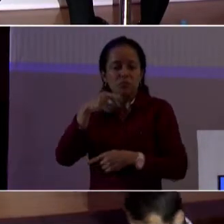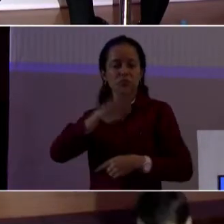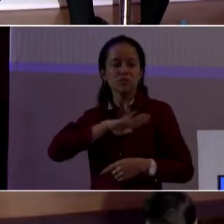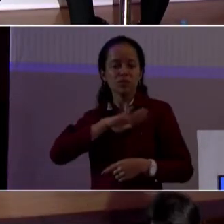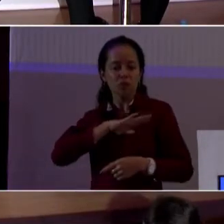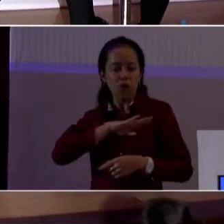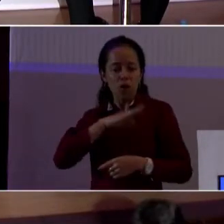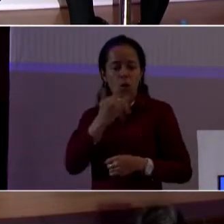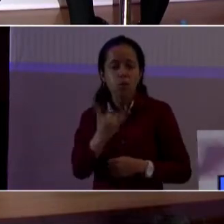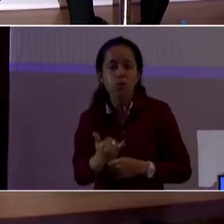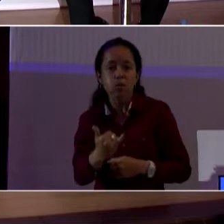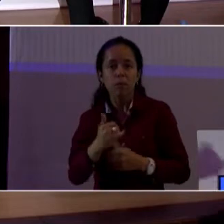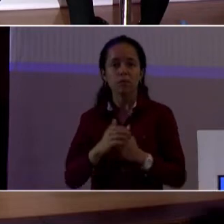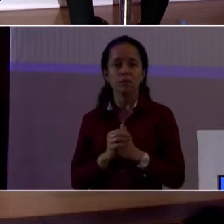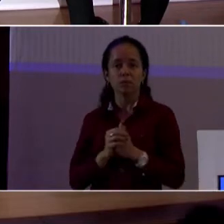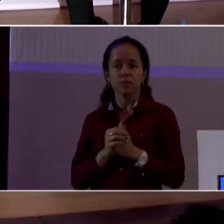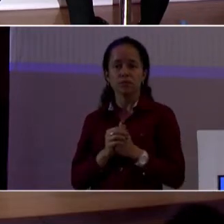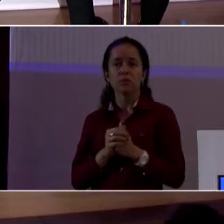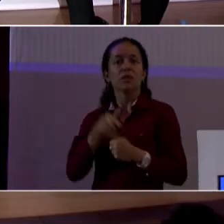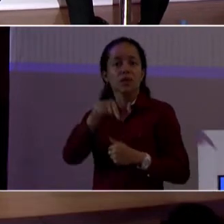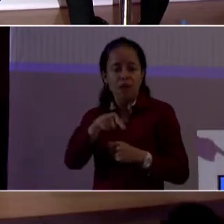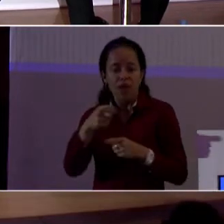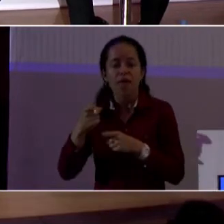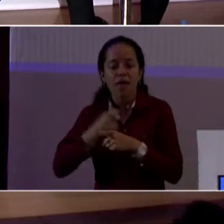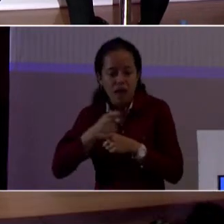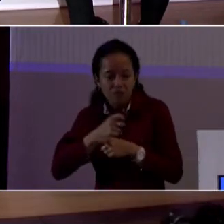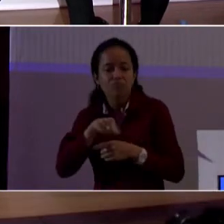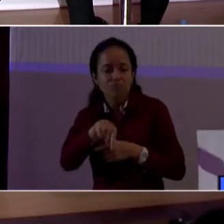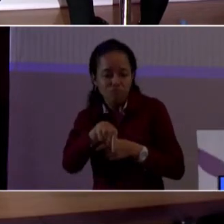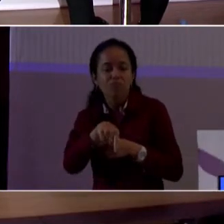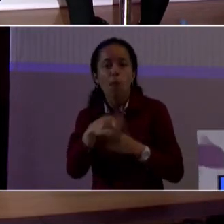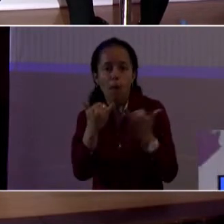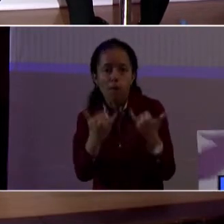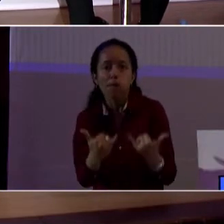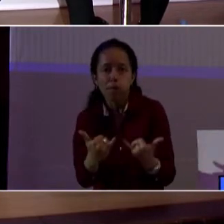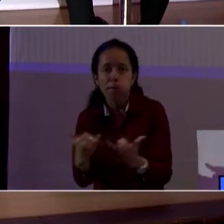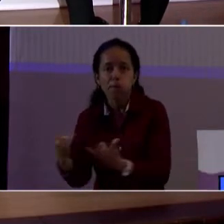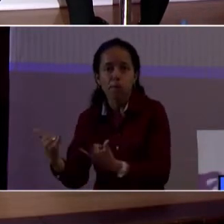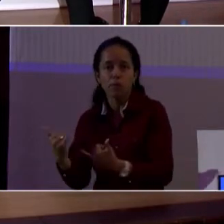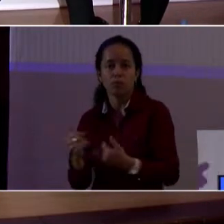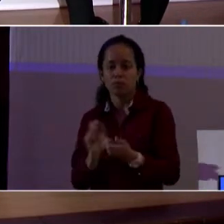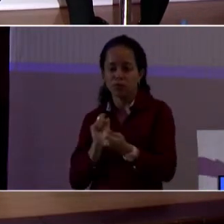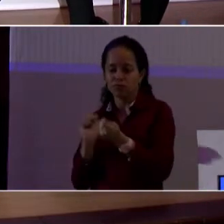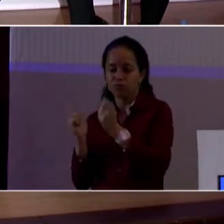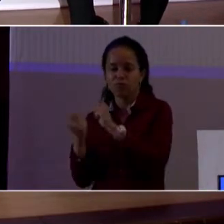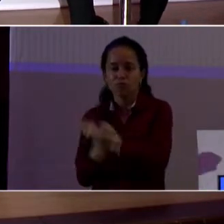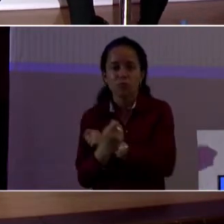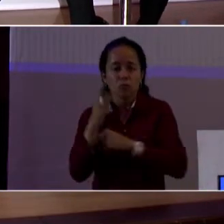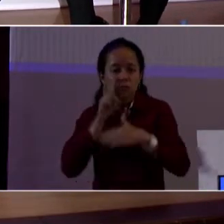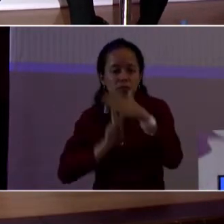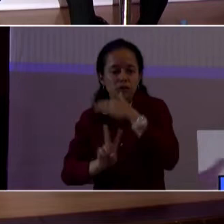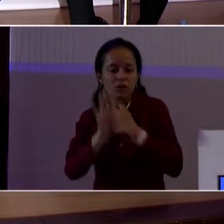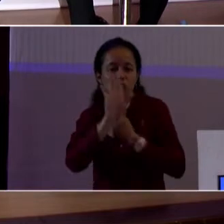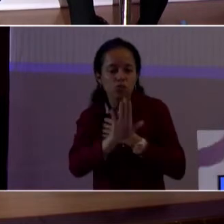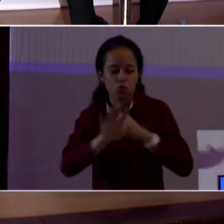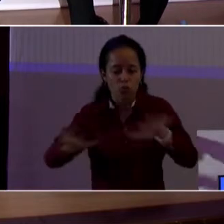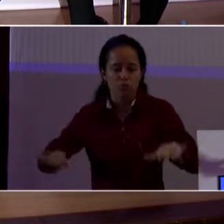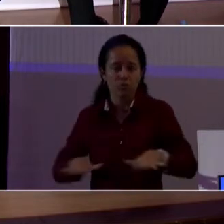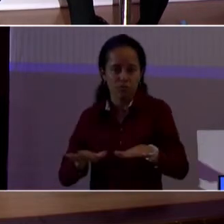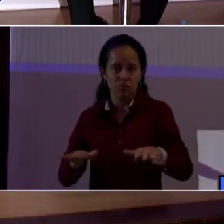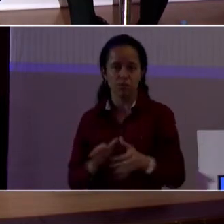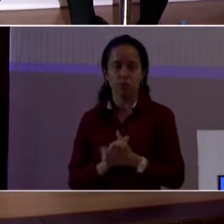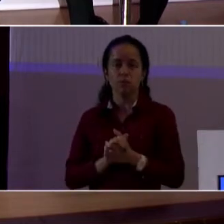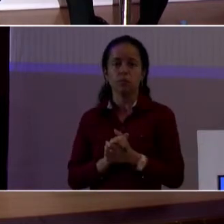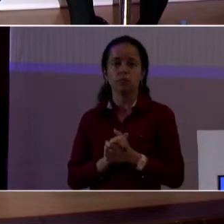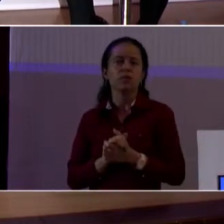están los alcaldes, donde tienen esos ejercicios con los espacios territoriales, la transformación y la visión de sus territorios.